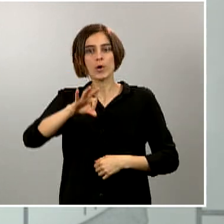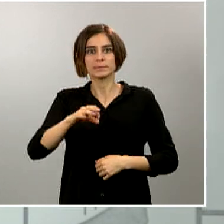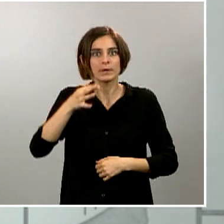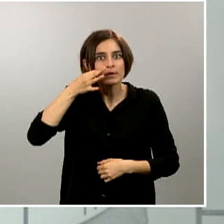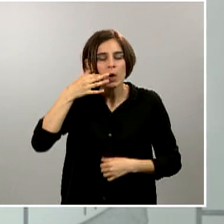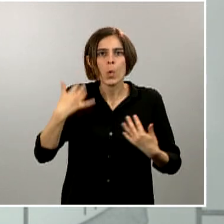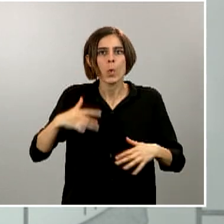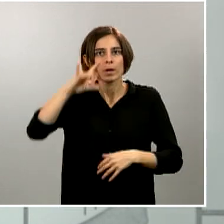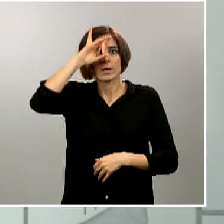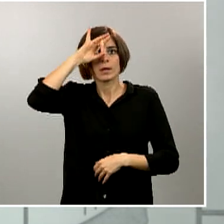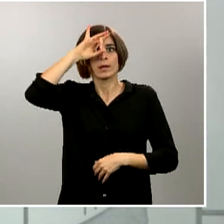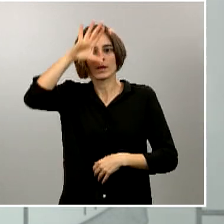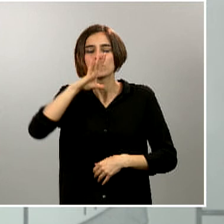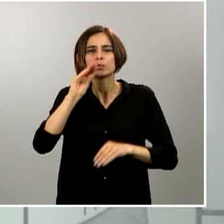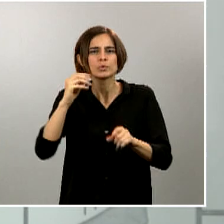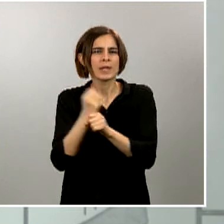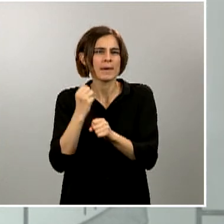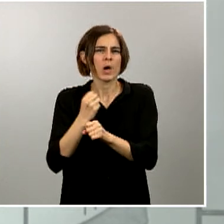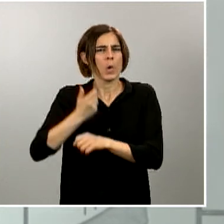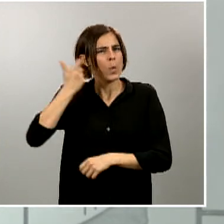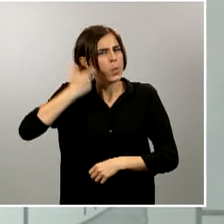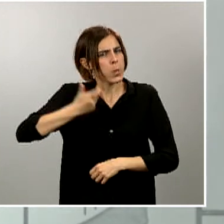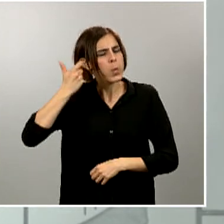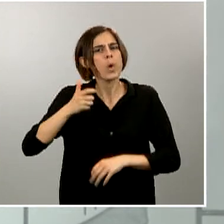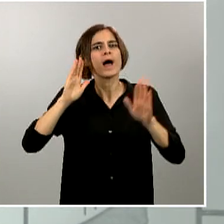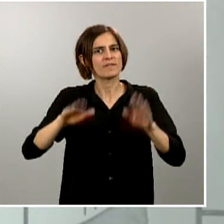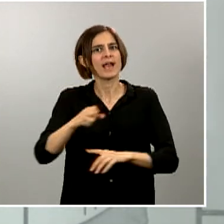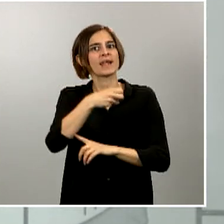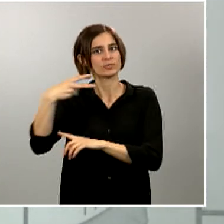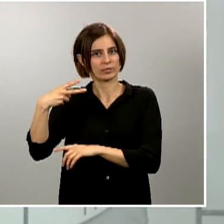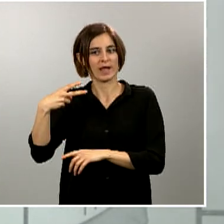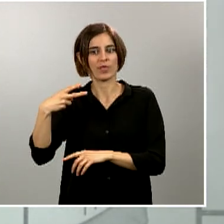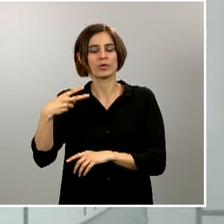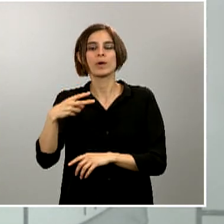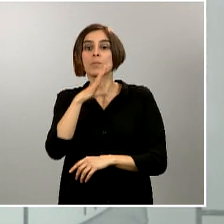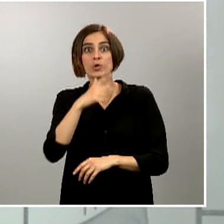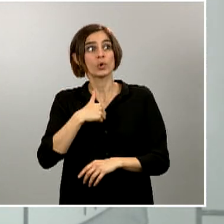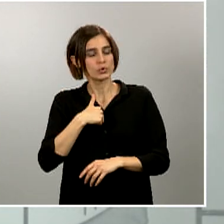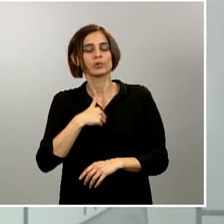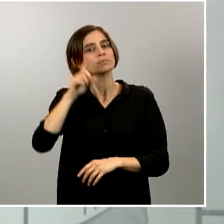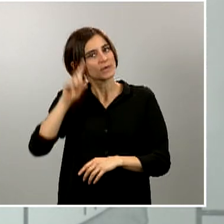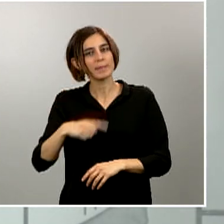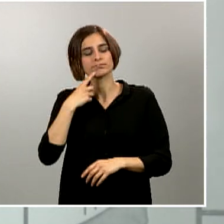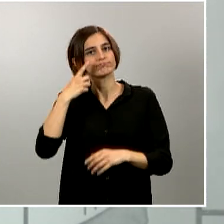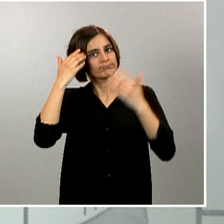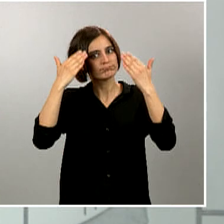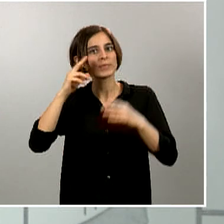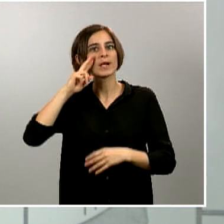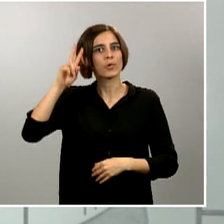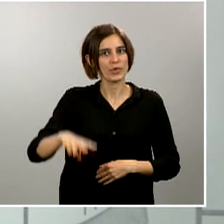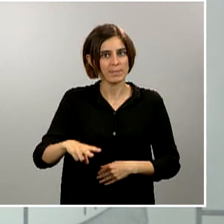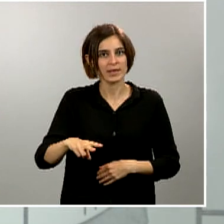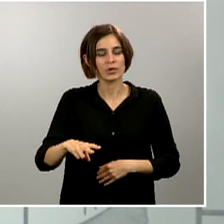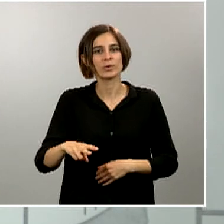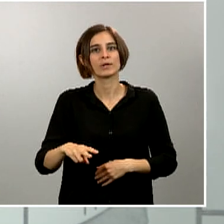dado sus frutos. Por tanto, sumarme a este reconocimiento que tiene mérito en cuanto está hecho por parte de un enviado especial de la Organización Mundial de la Salud